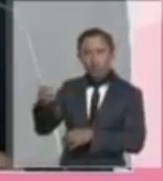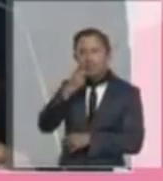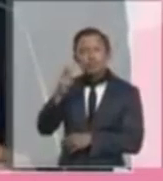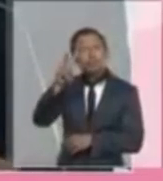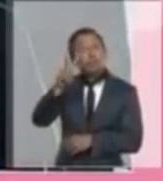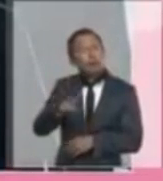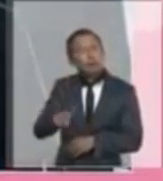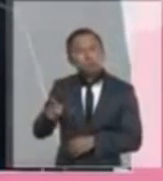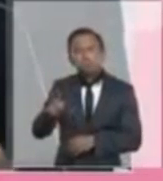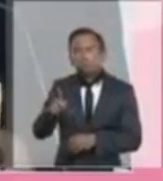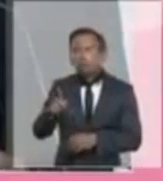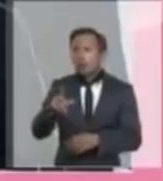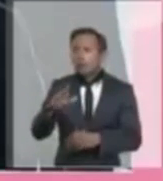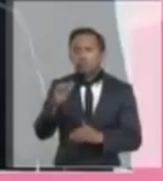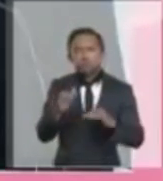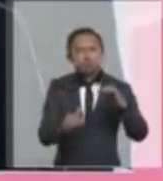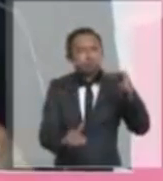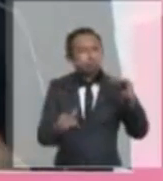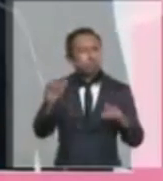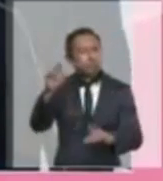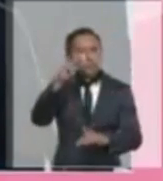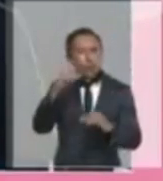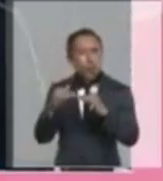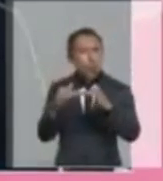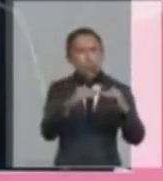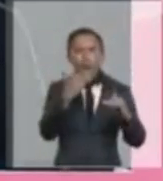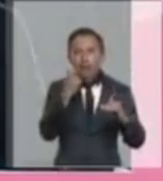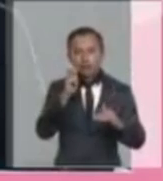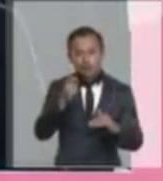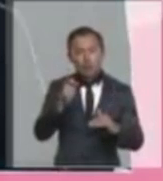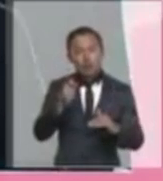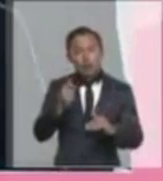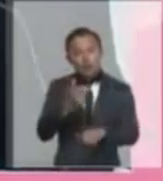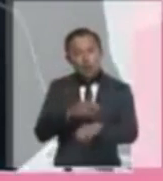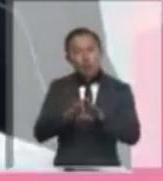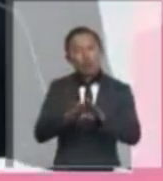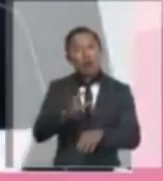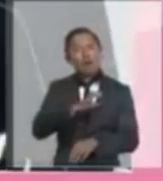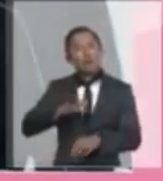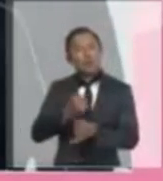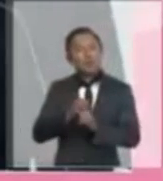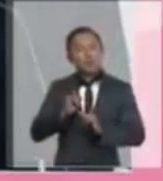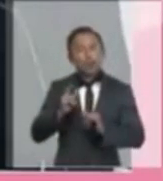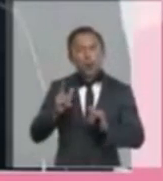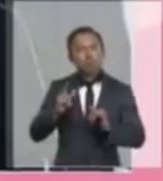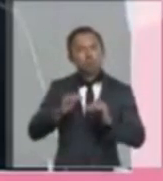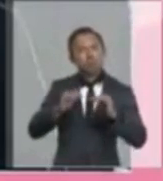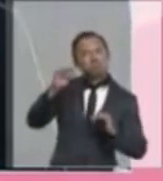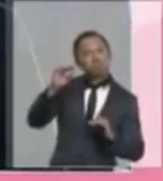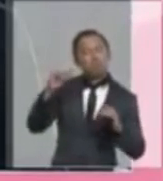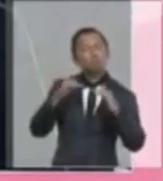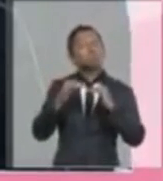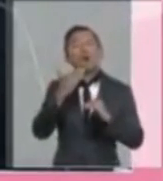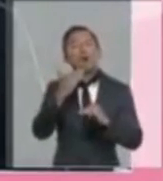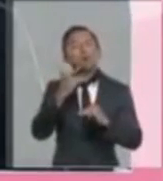ha vivido el del proceso de candidatos independientes. Yo no tengo spots, renunciamos